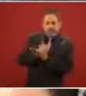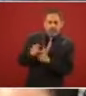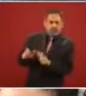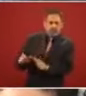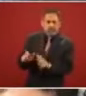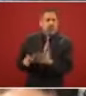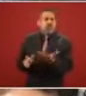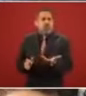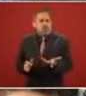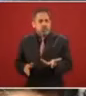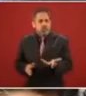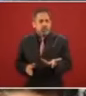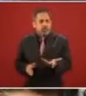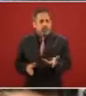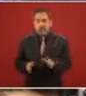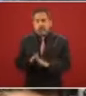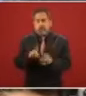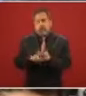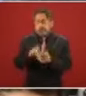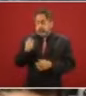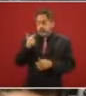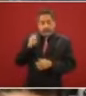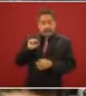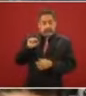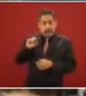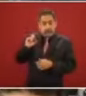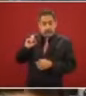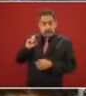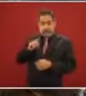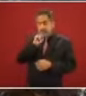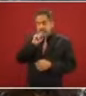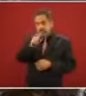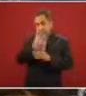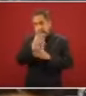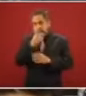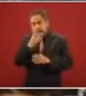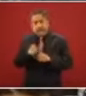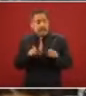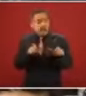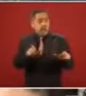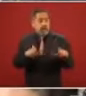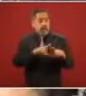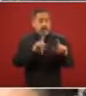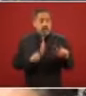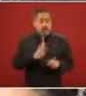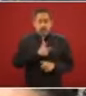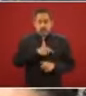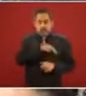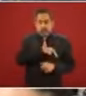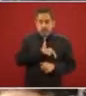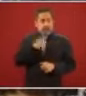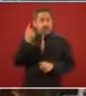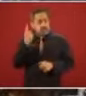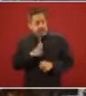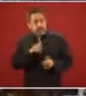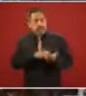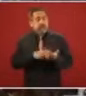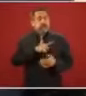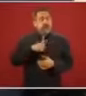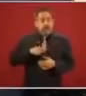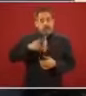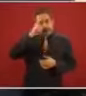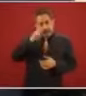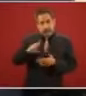Y por otro lado, este fin de semana también mencionó usted que la Guardia Nacional y tiene la indicación de respetar